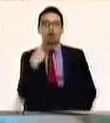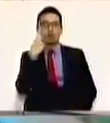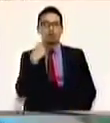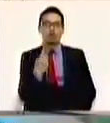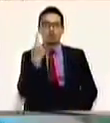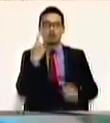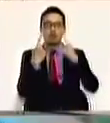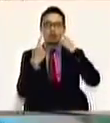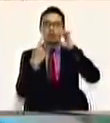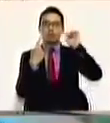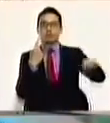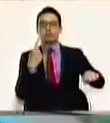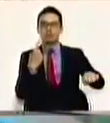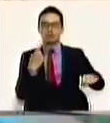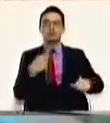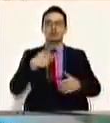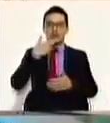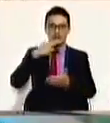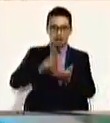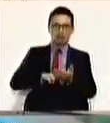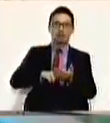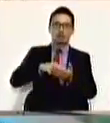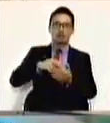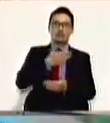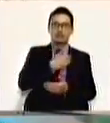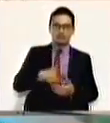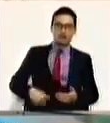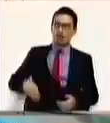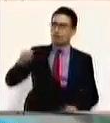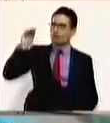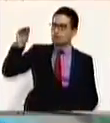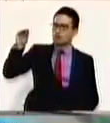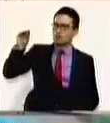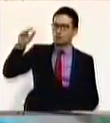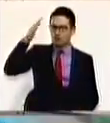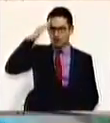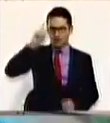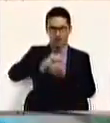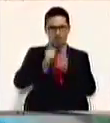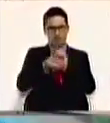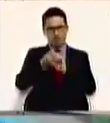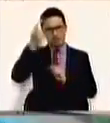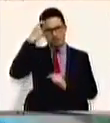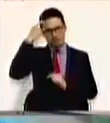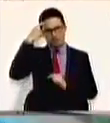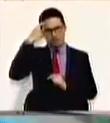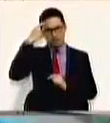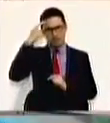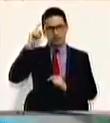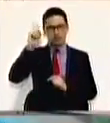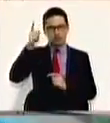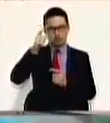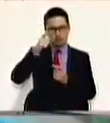Bueno, le he mandado una carta al presidente diciéndole, está claro que ese cambio de pensamiento por no tener de